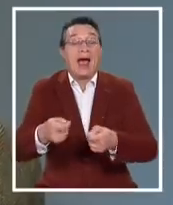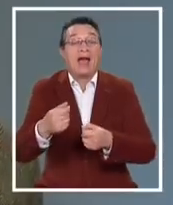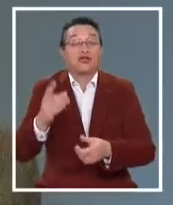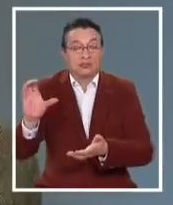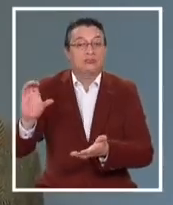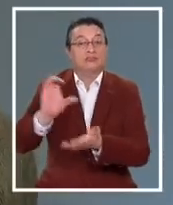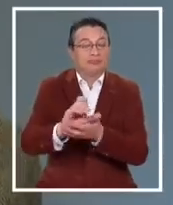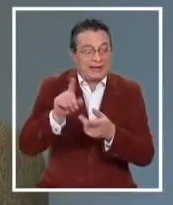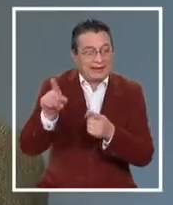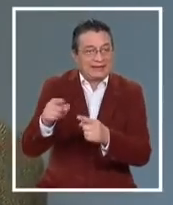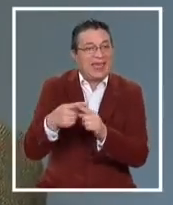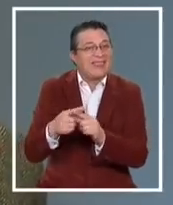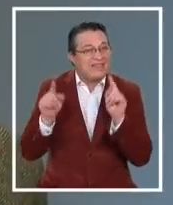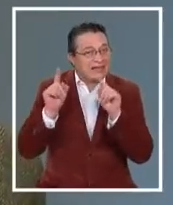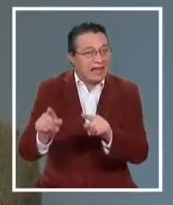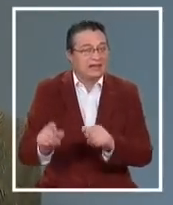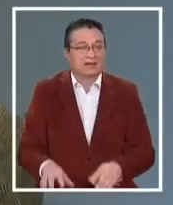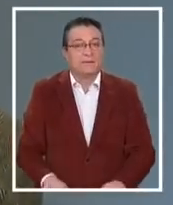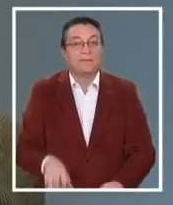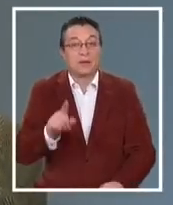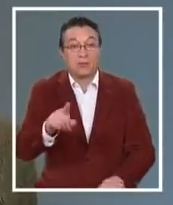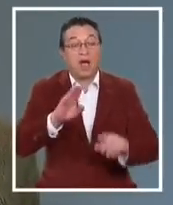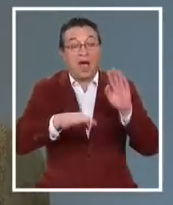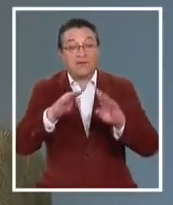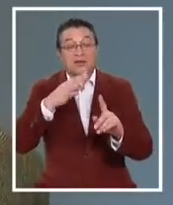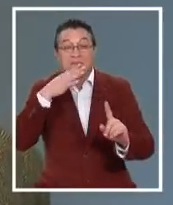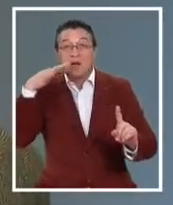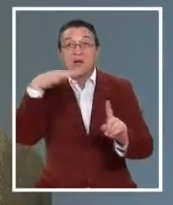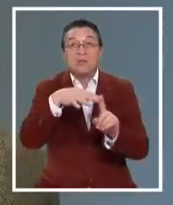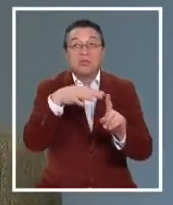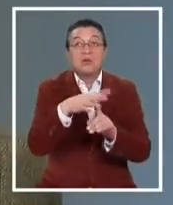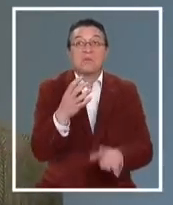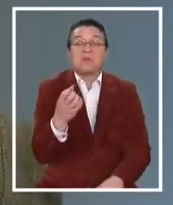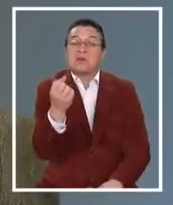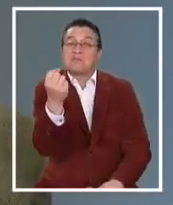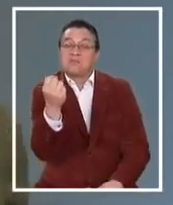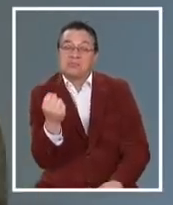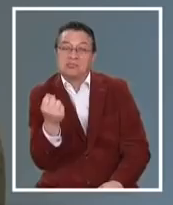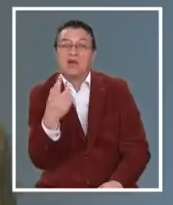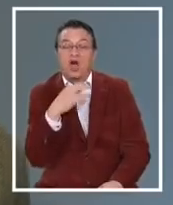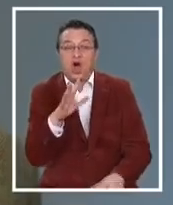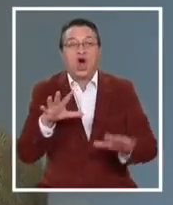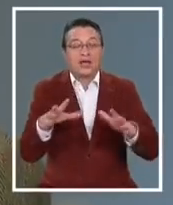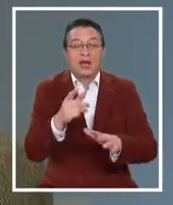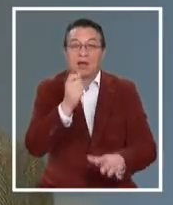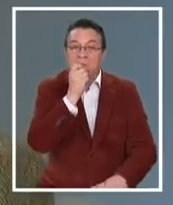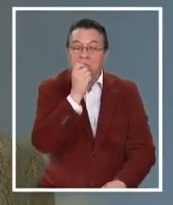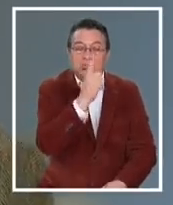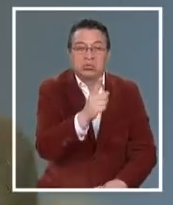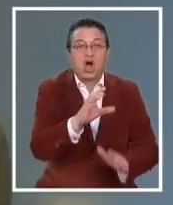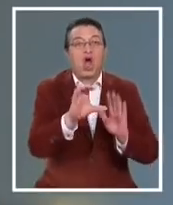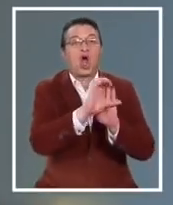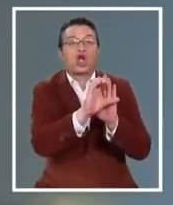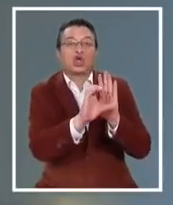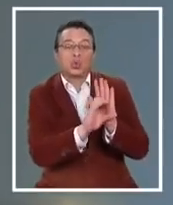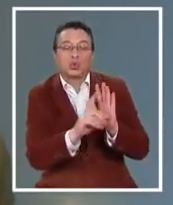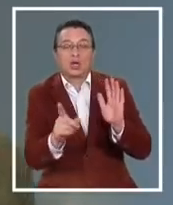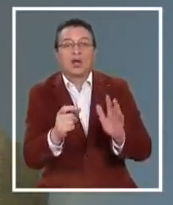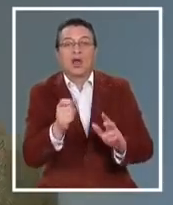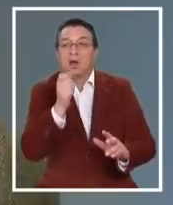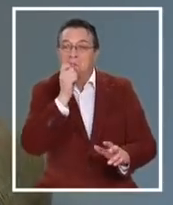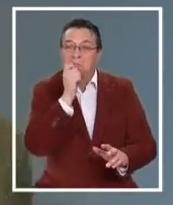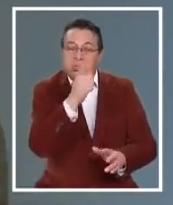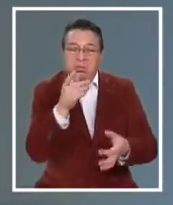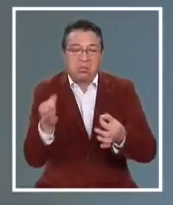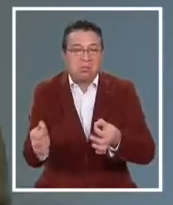ahí hay una diferencia. ¿No siente que a veces los critican por cierta mezquindad, porque hay intentos de acusación constitucional, hay